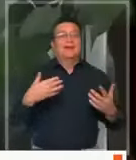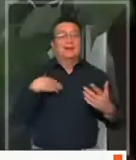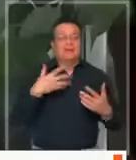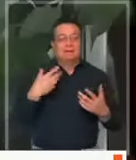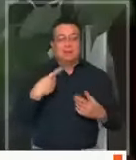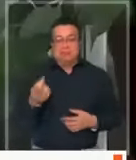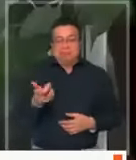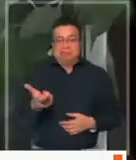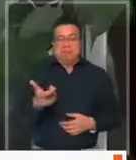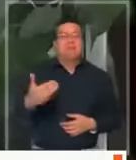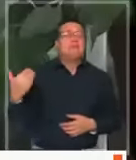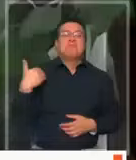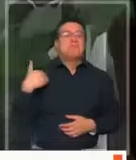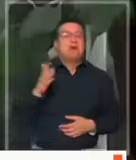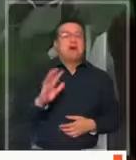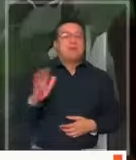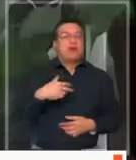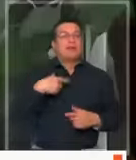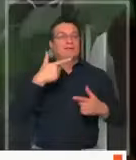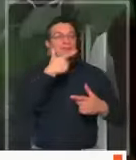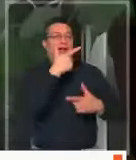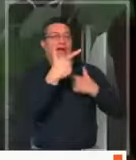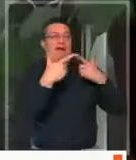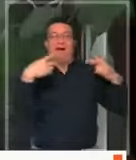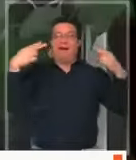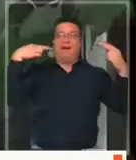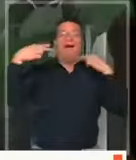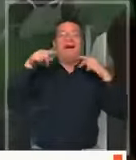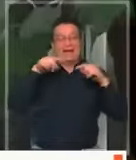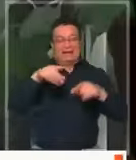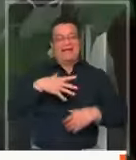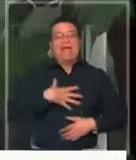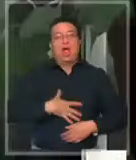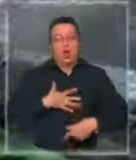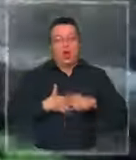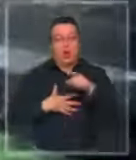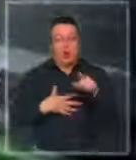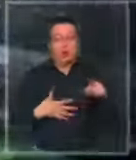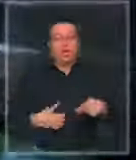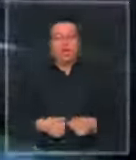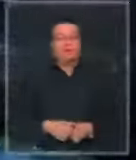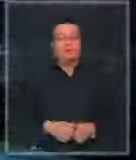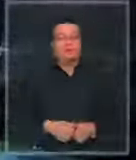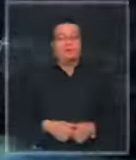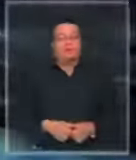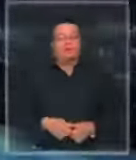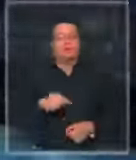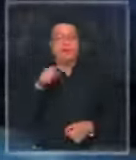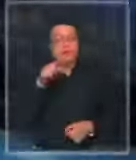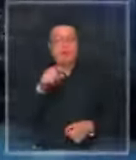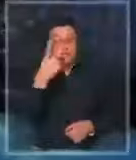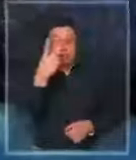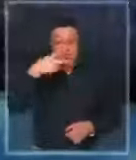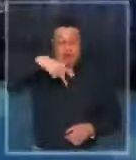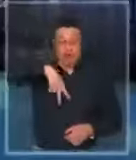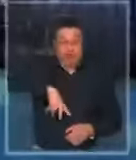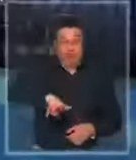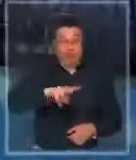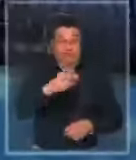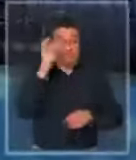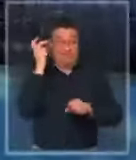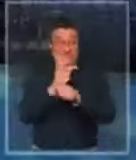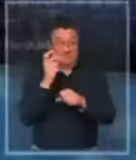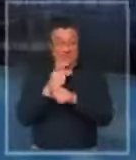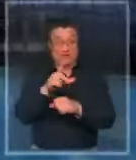el dinero que van a obtener por el auto o por el beneficio económico que les va a generar el delito. Por lo menos, los llamados gemelos del Portonazo